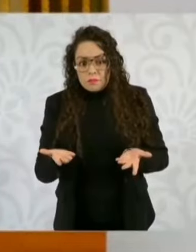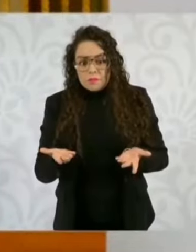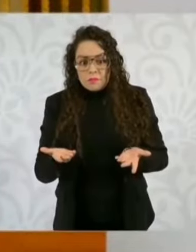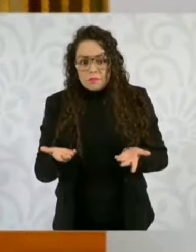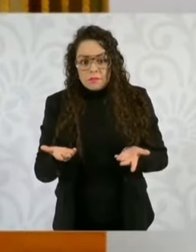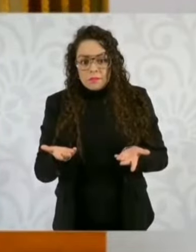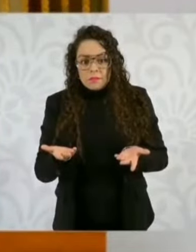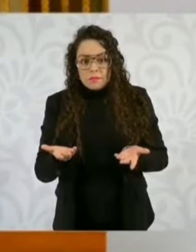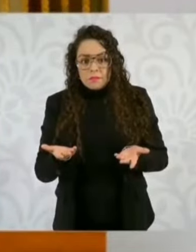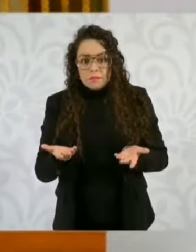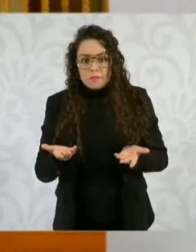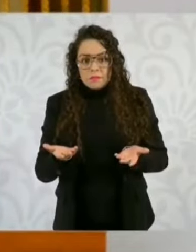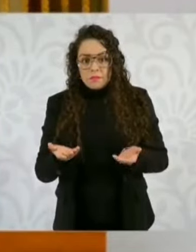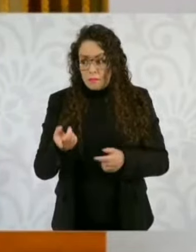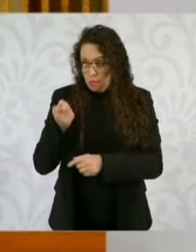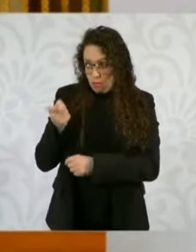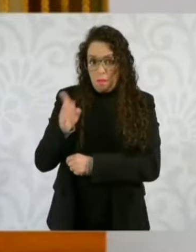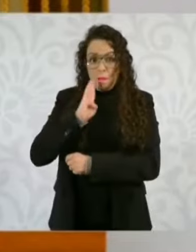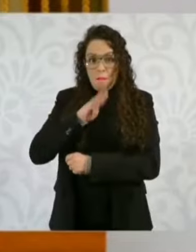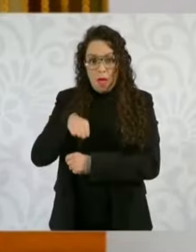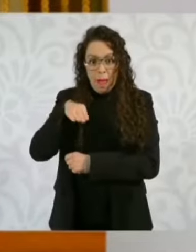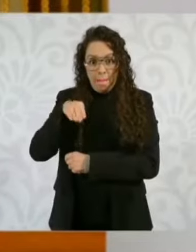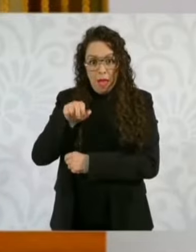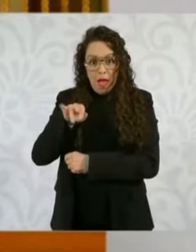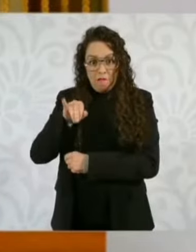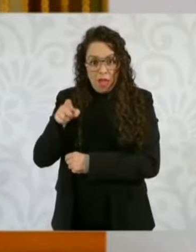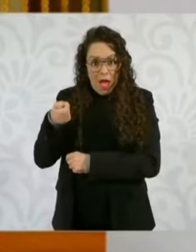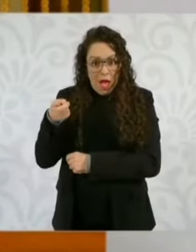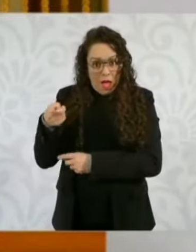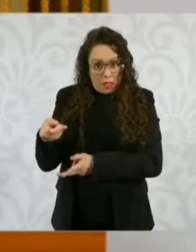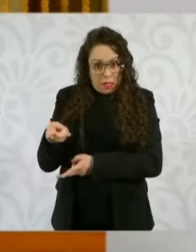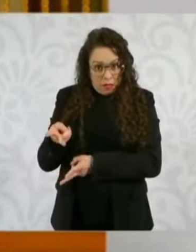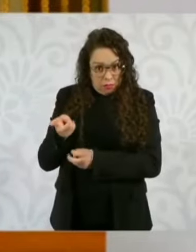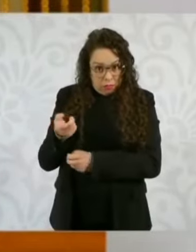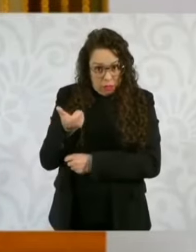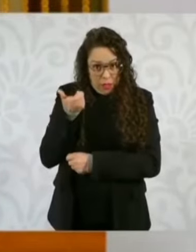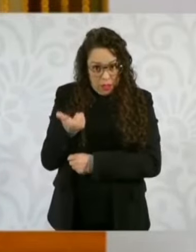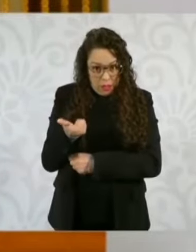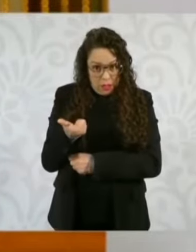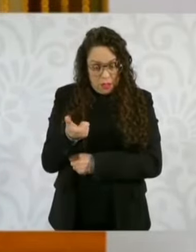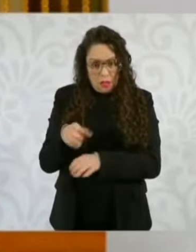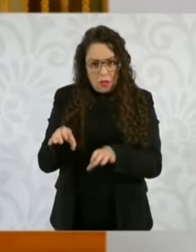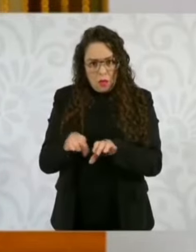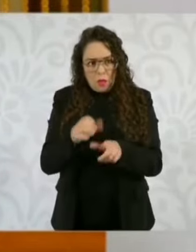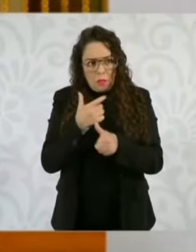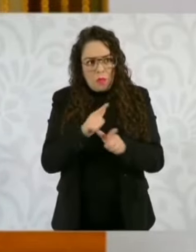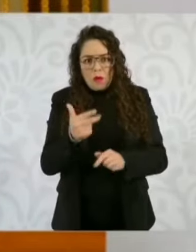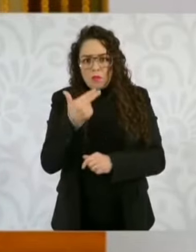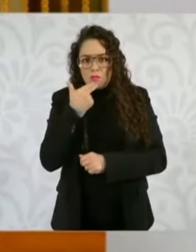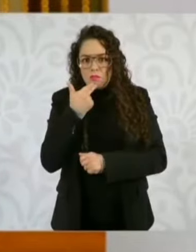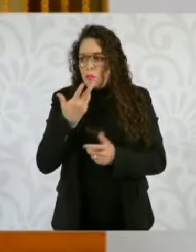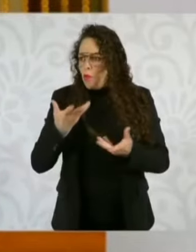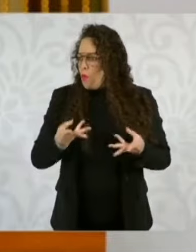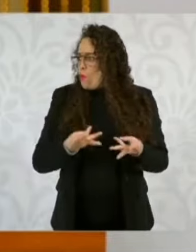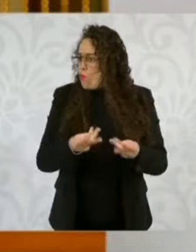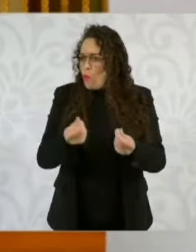Porque si son de procedencia ilícita, ¿cómo es posible que se sigan utilizando libremente?